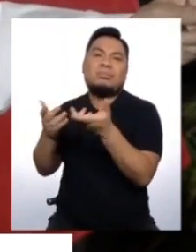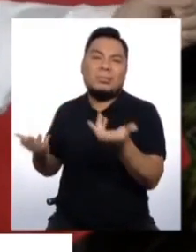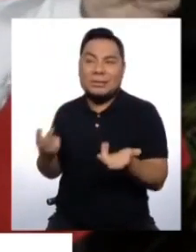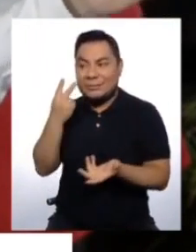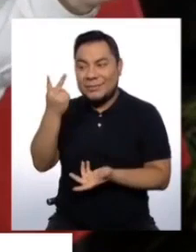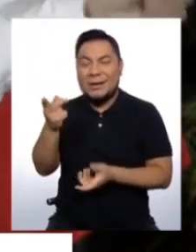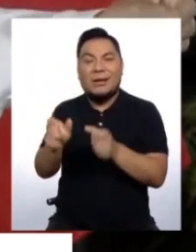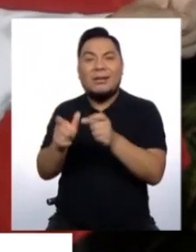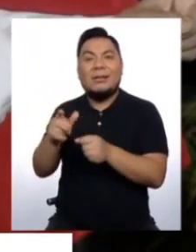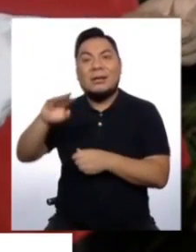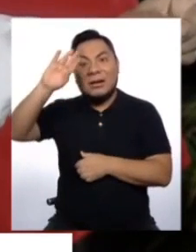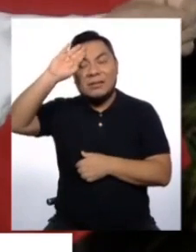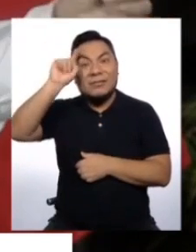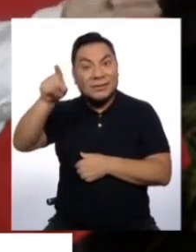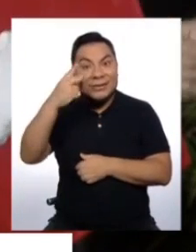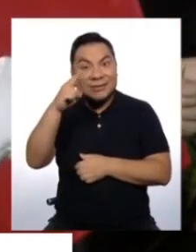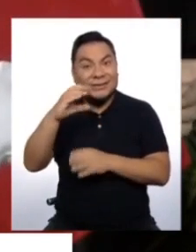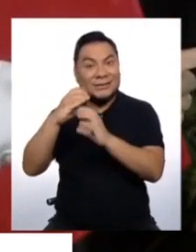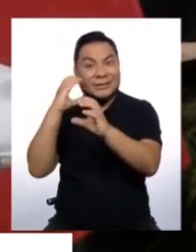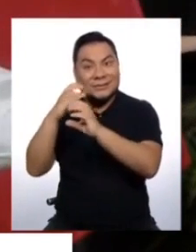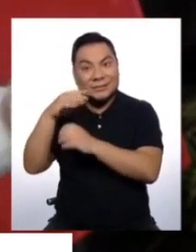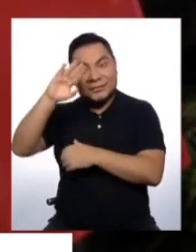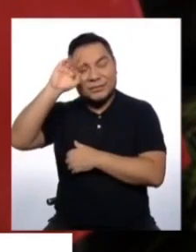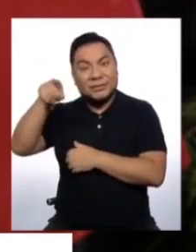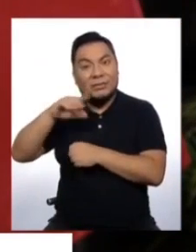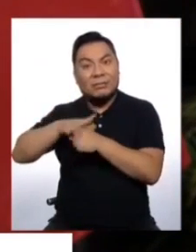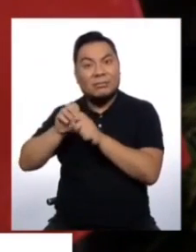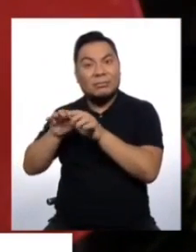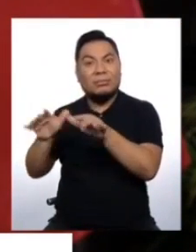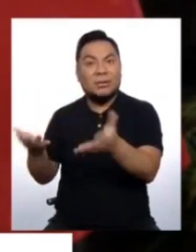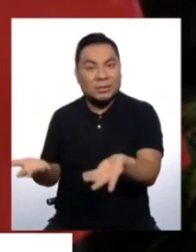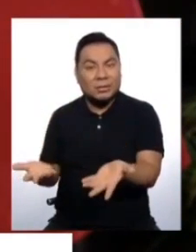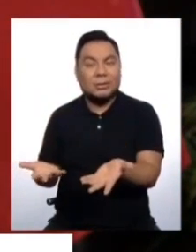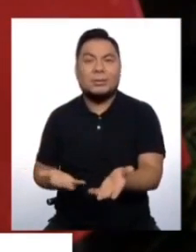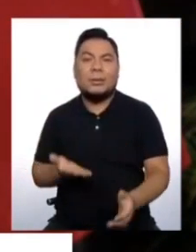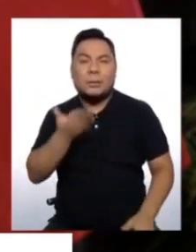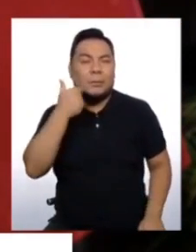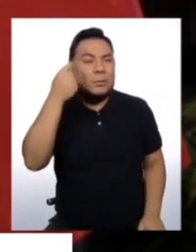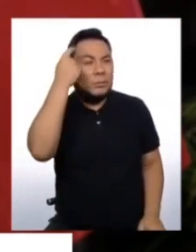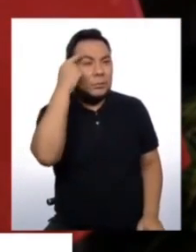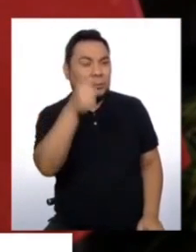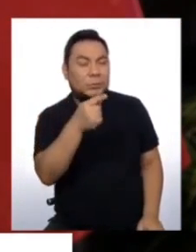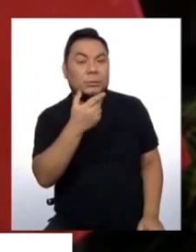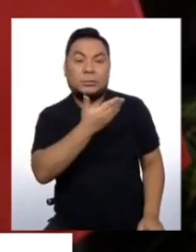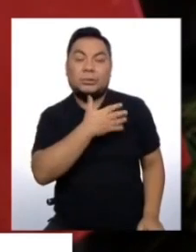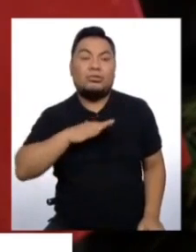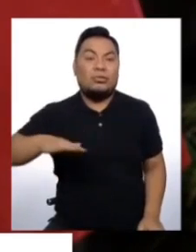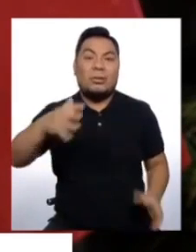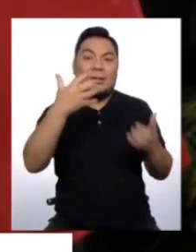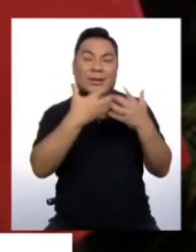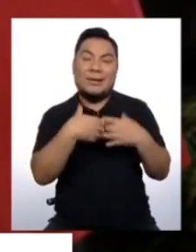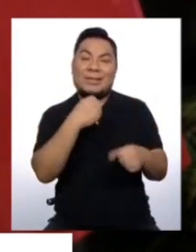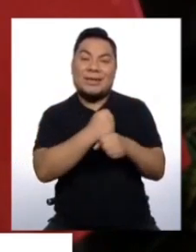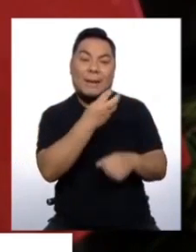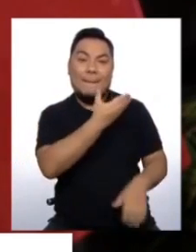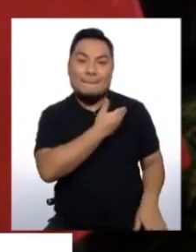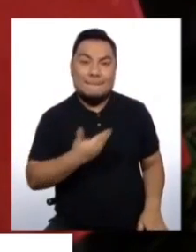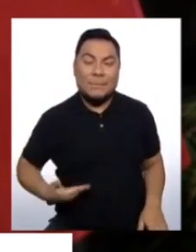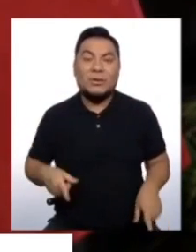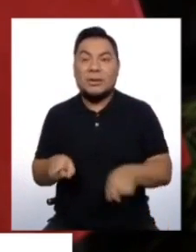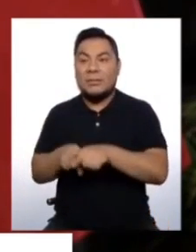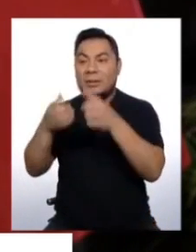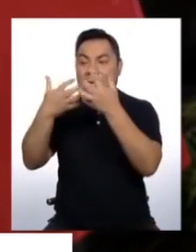hay personas con COVID para contagiar. Tenemos entonces, en el sector público como en el sector